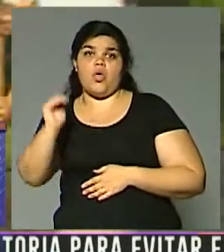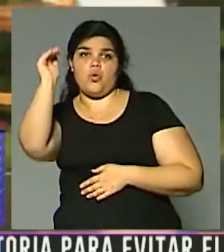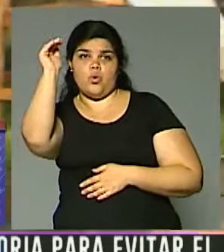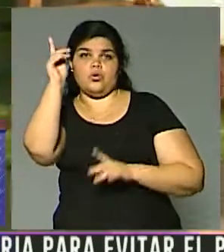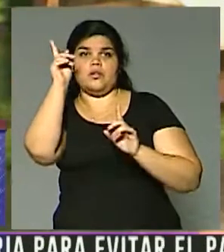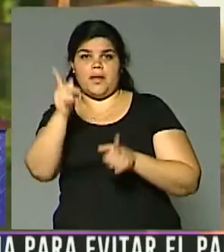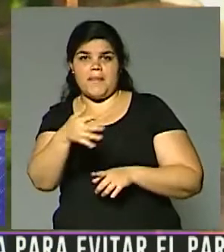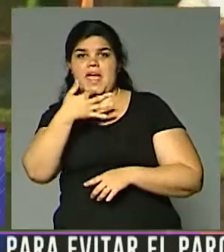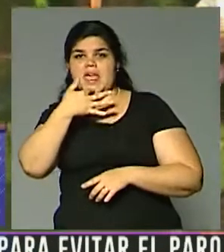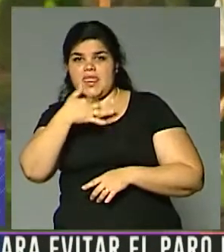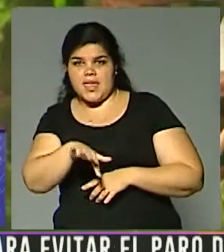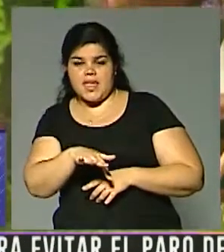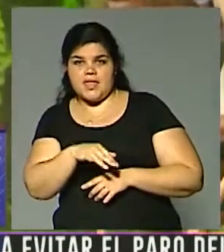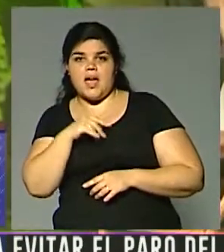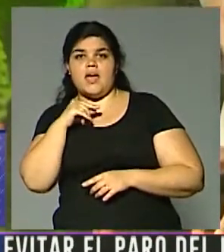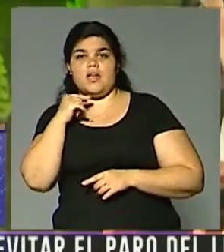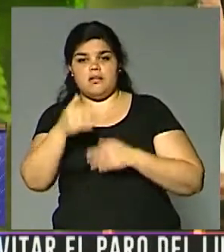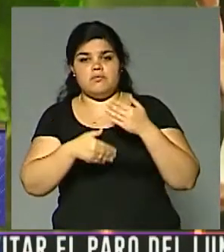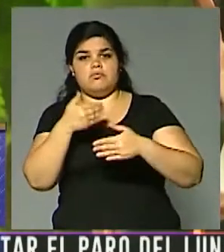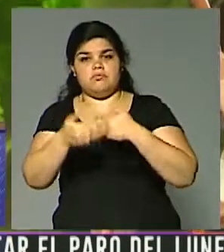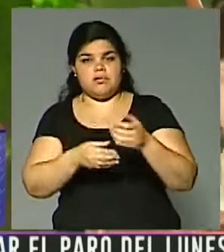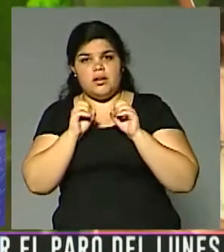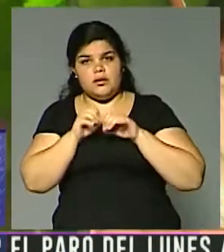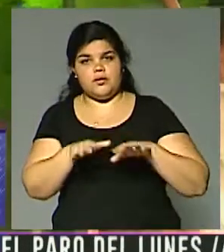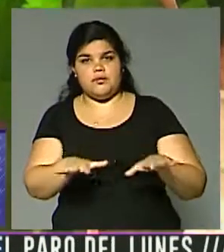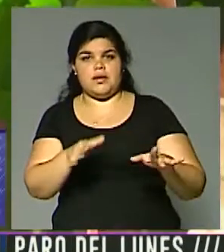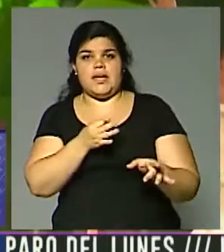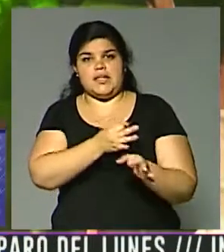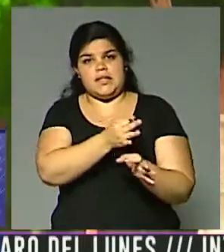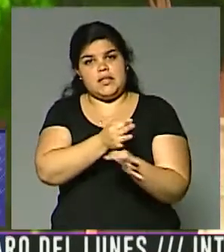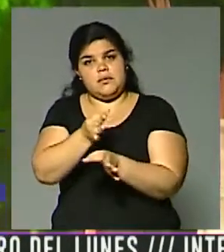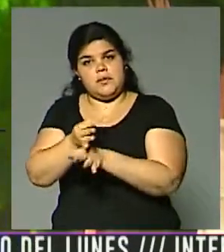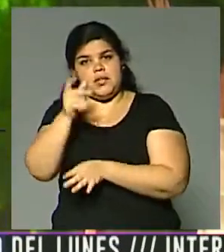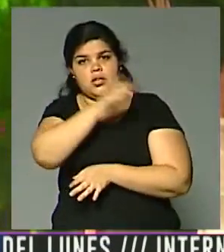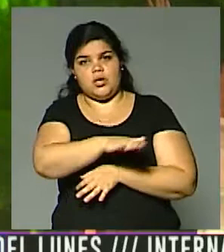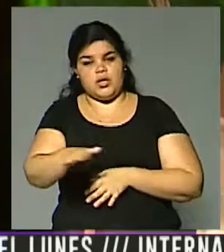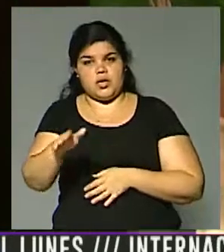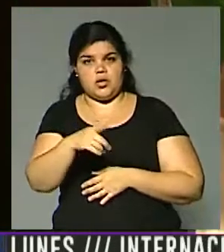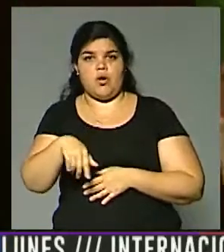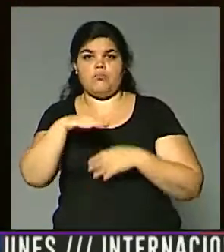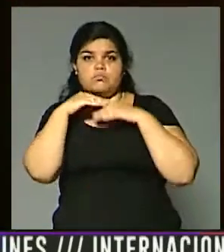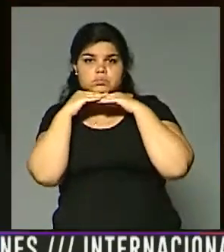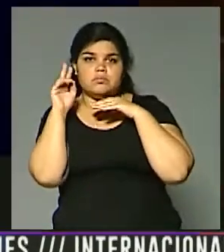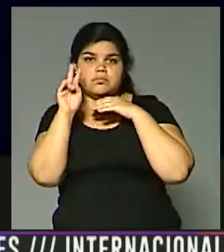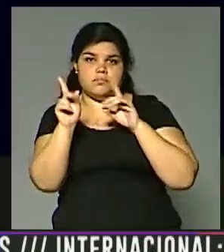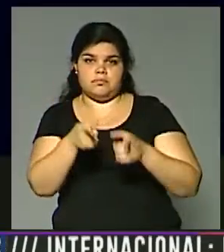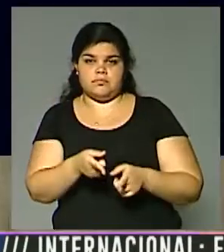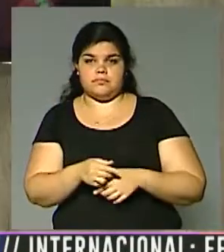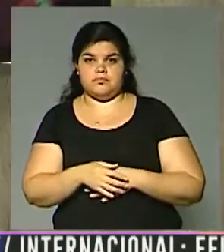lo entienda y lo vaya transmitiendo a los niños que han venido a presenciar nuestra nuestra función